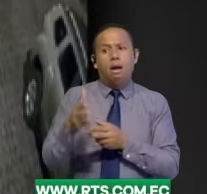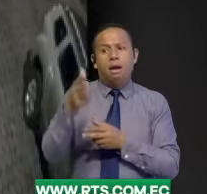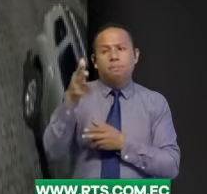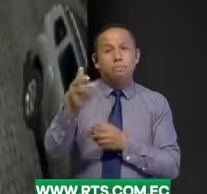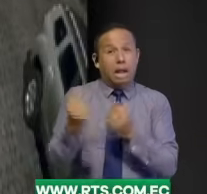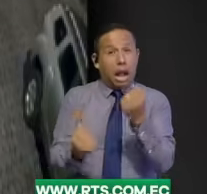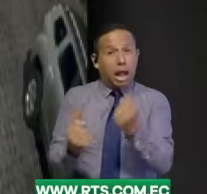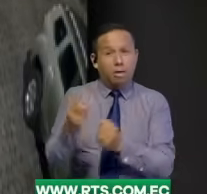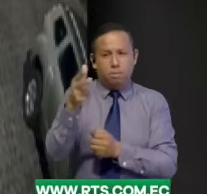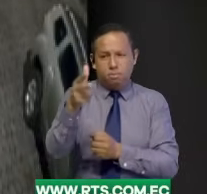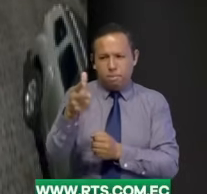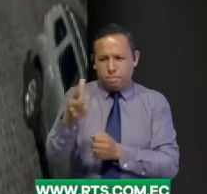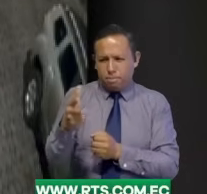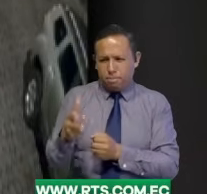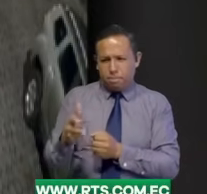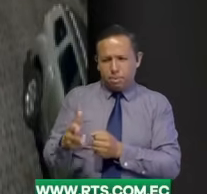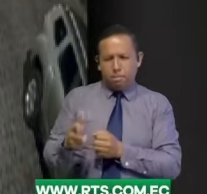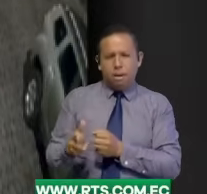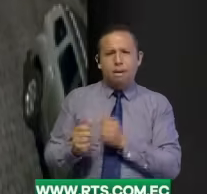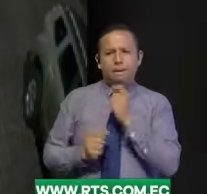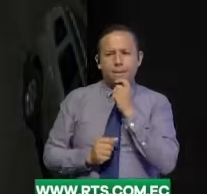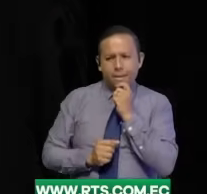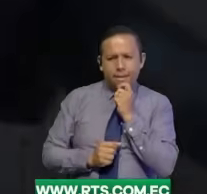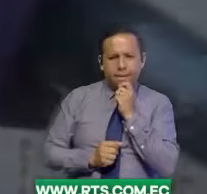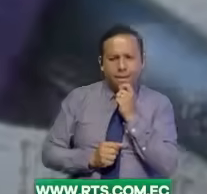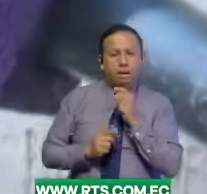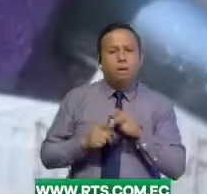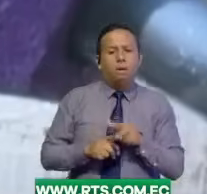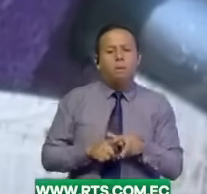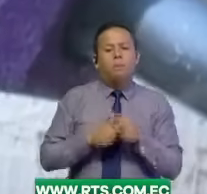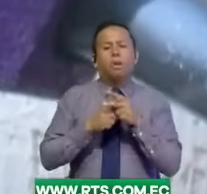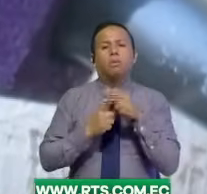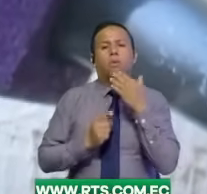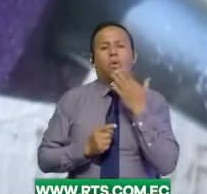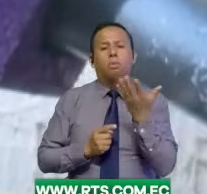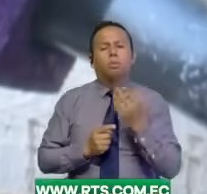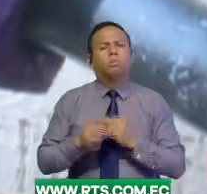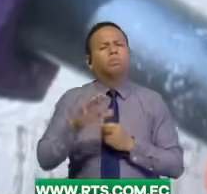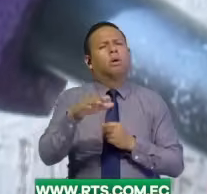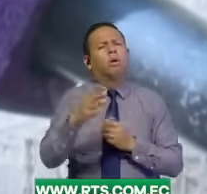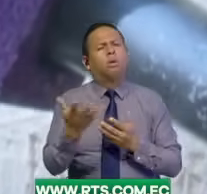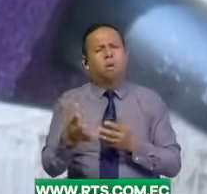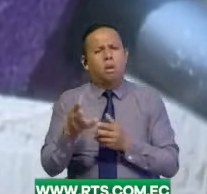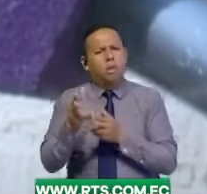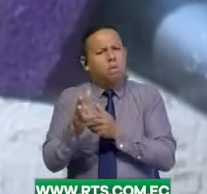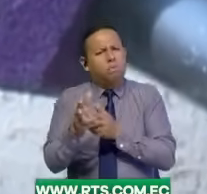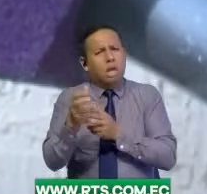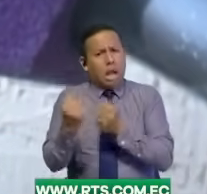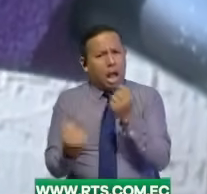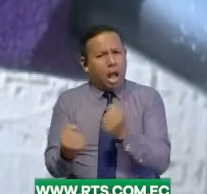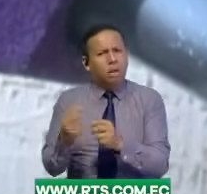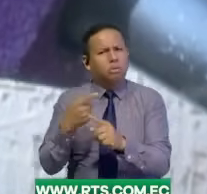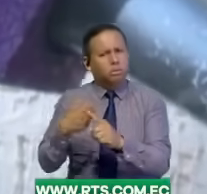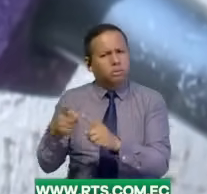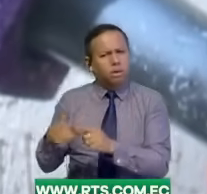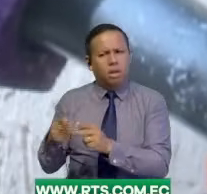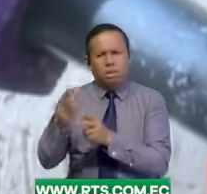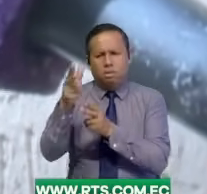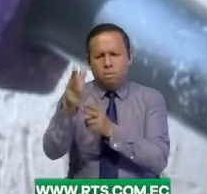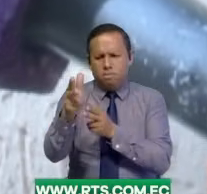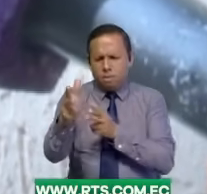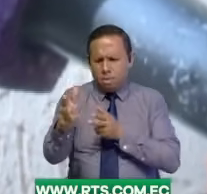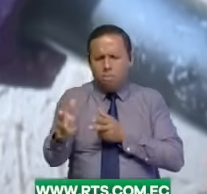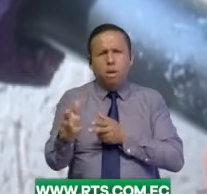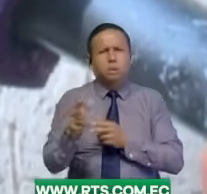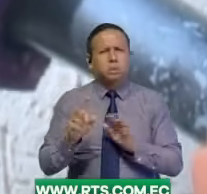en el exterior de sus domicilios y empezaron su arremetida. Estaban unos 6-7 vehículos que de diferente marca. Un